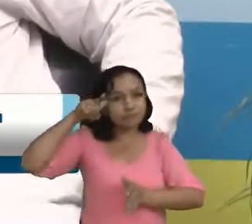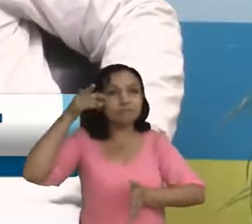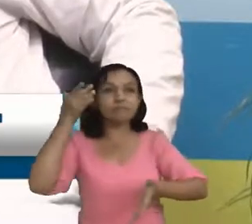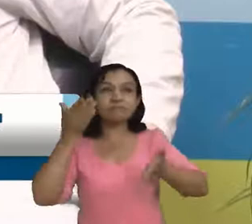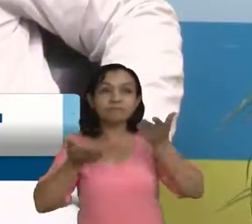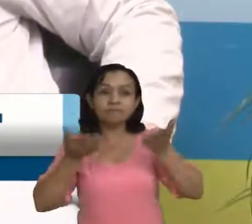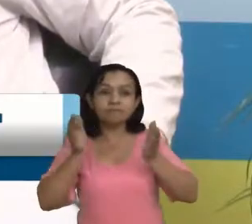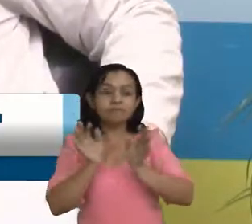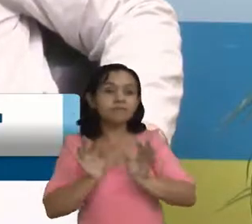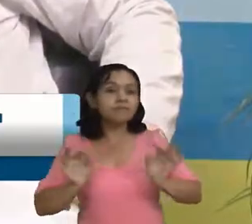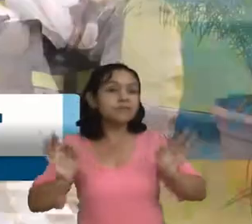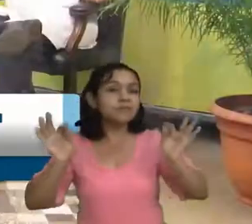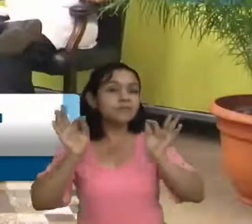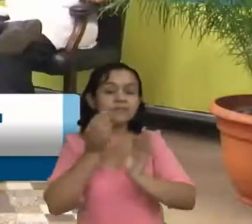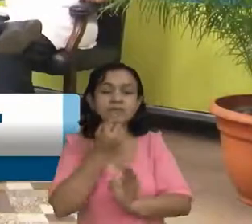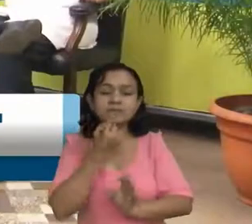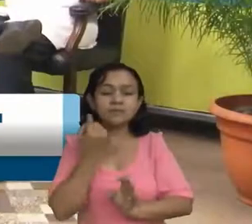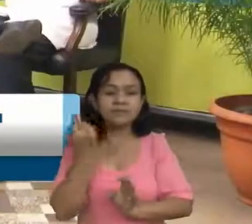quiénes principalmente